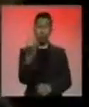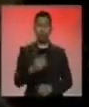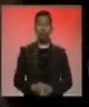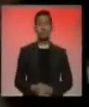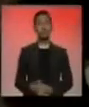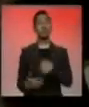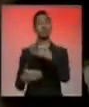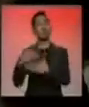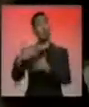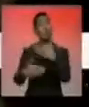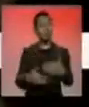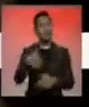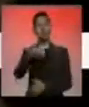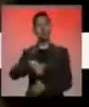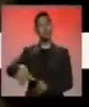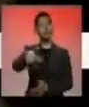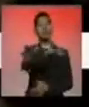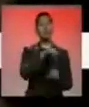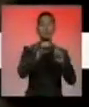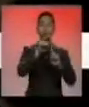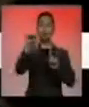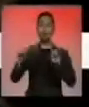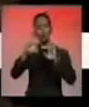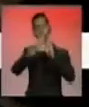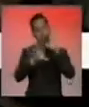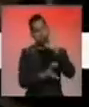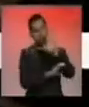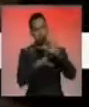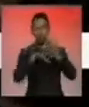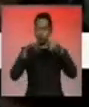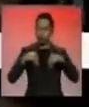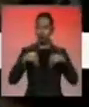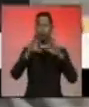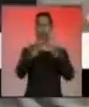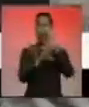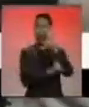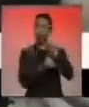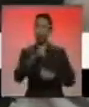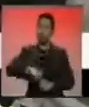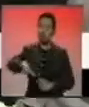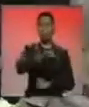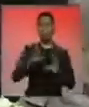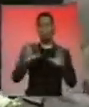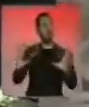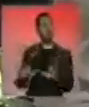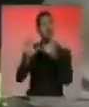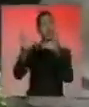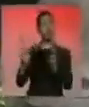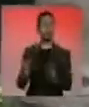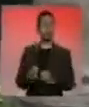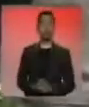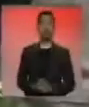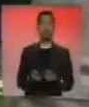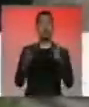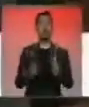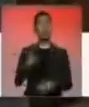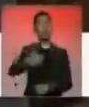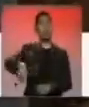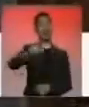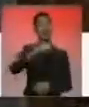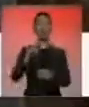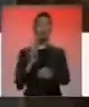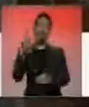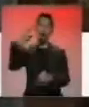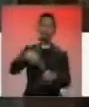sistemas democráticos consagrados en la Constitución, consagrados en el Código de la Democracia. Los asambleístas electos analizan también cuál será su participación